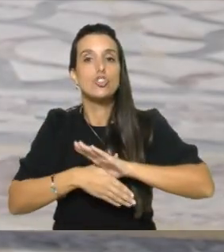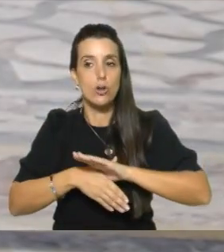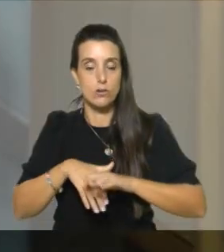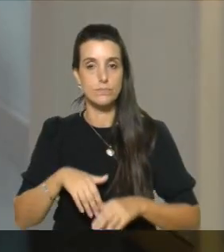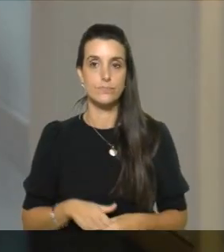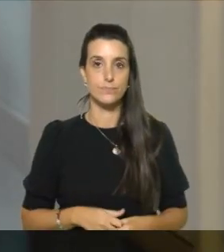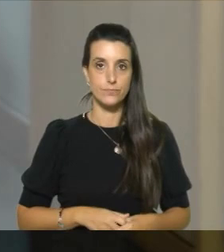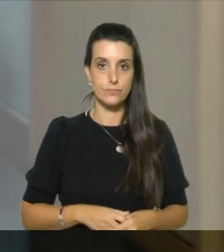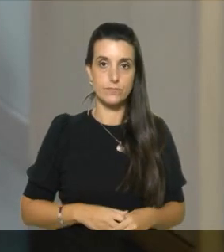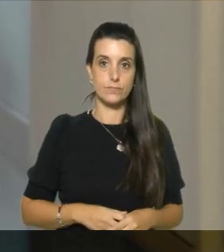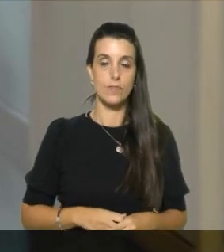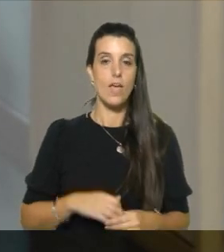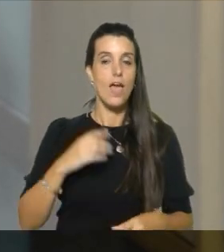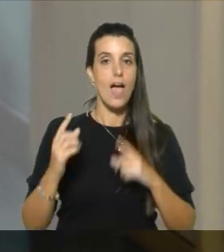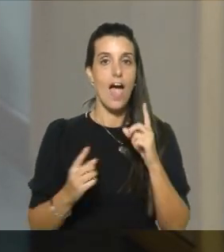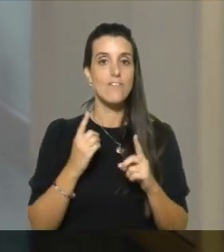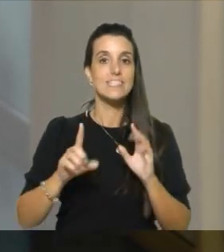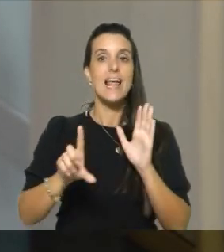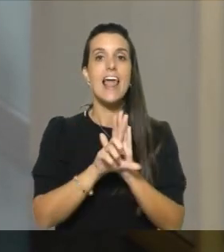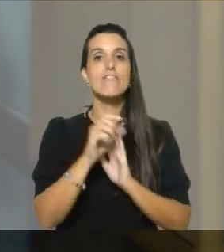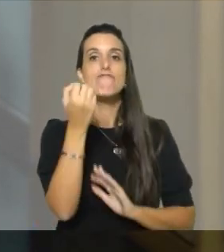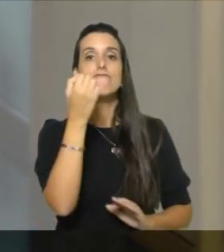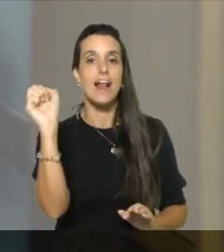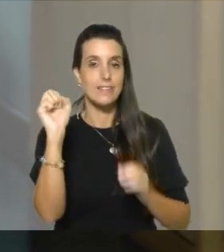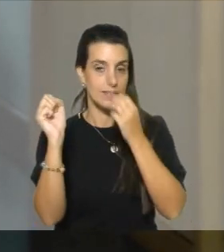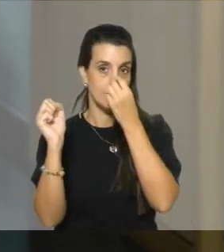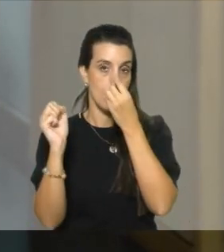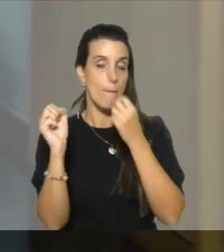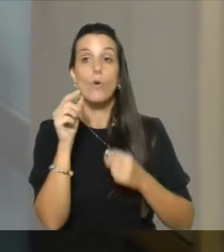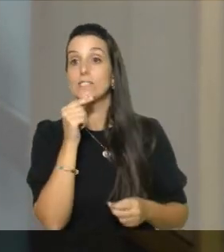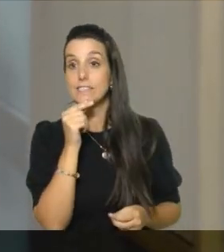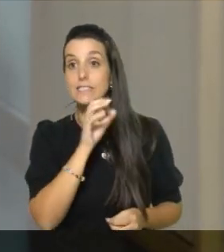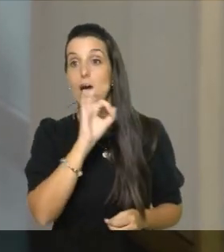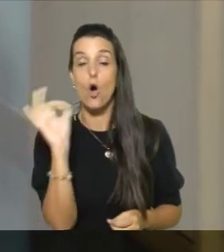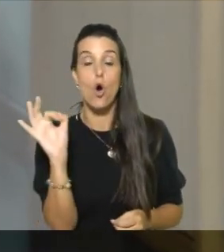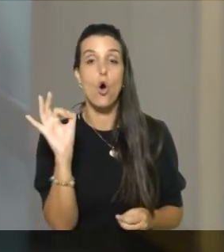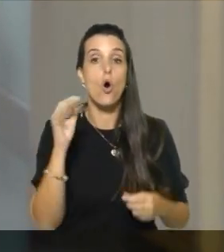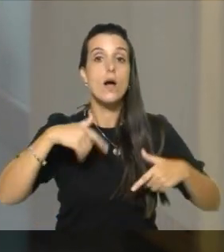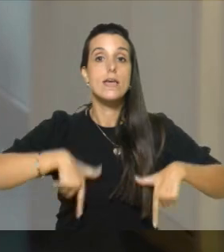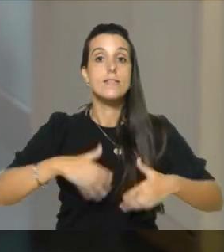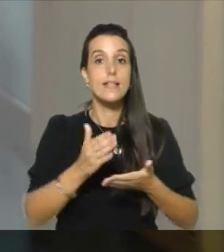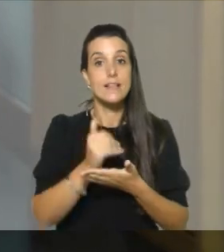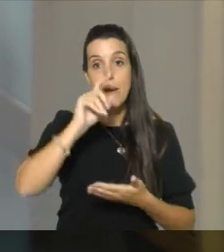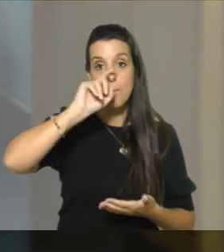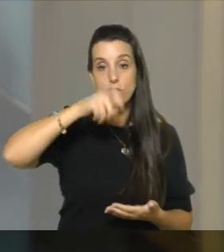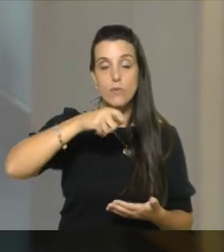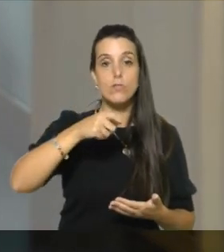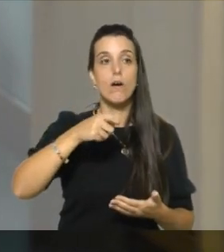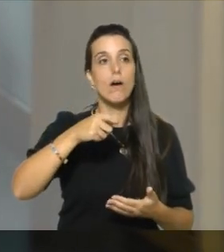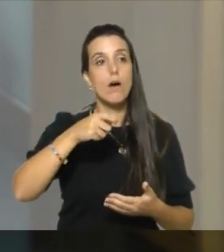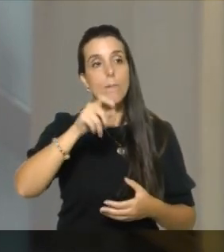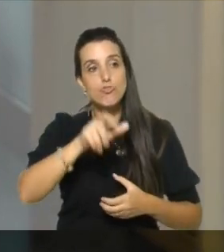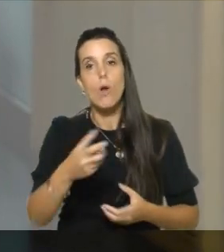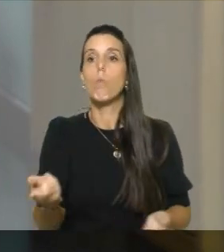social muchas veces se aplican ley de faltas a través de la policía y de y de la intendencia monte y la persona vuelve al